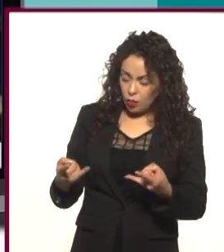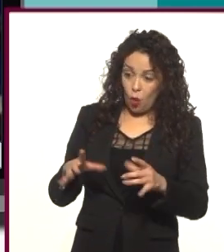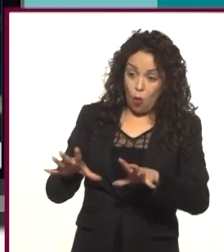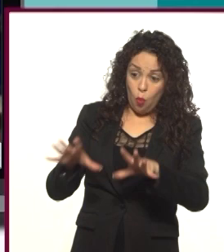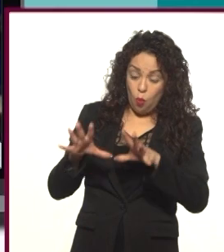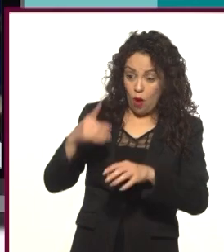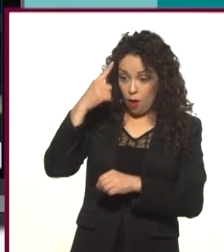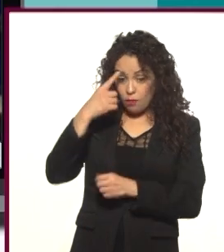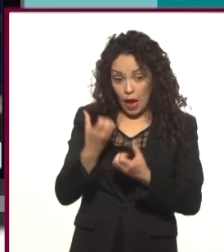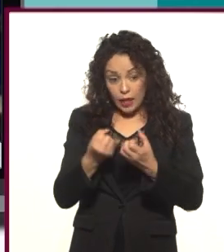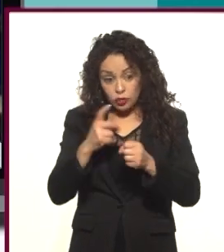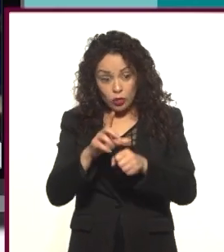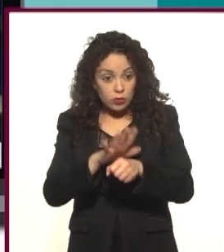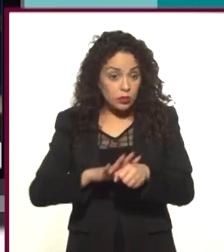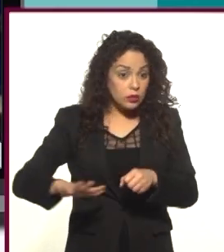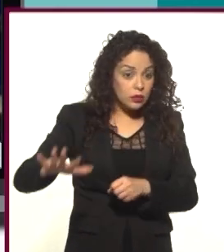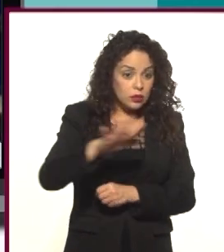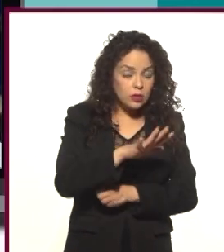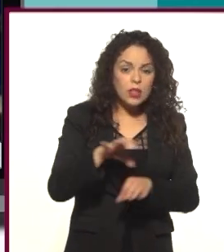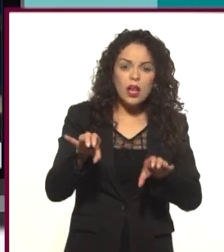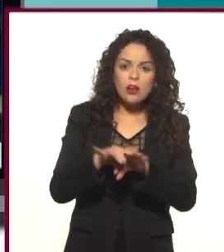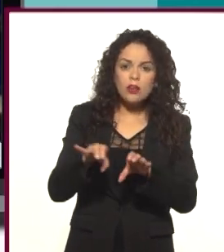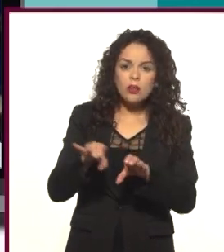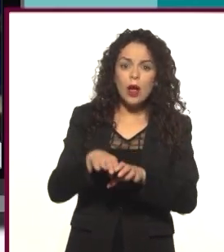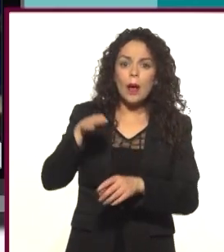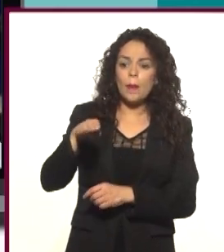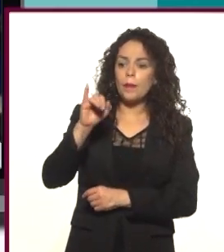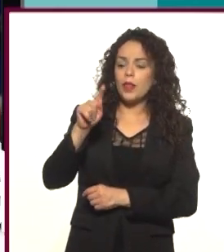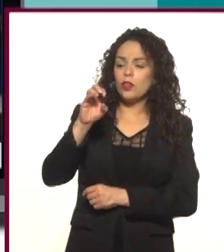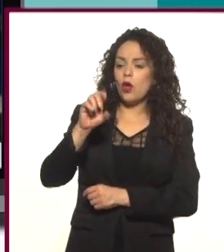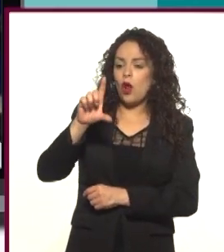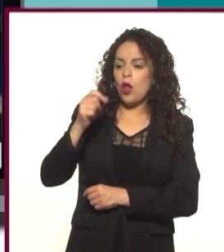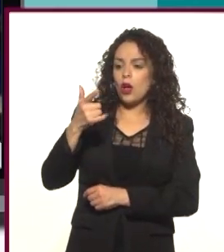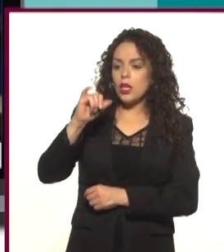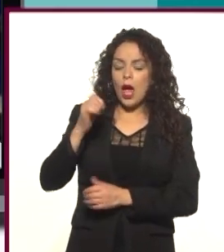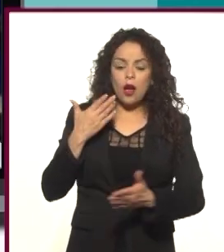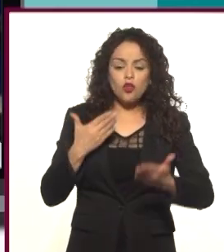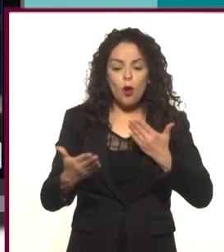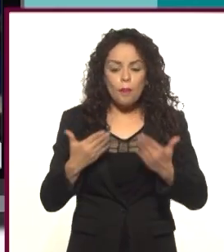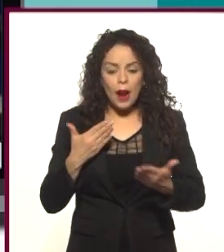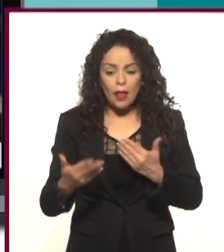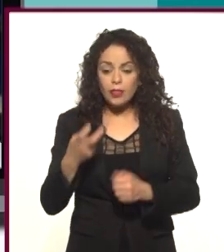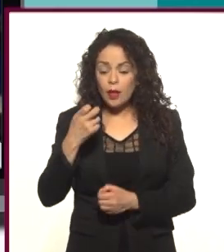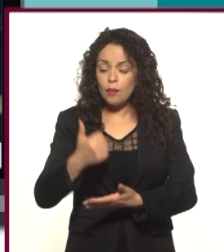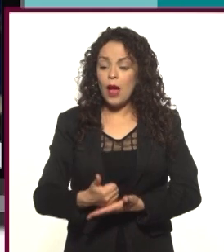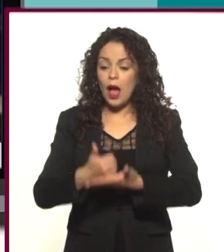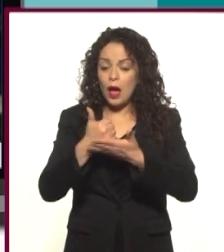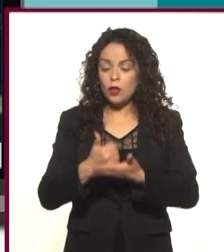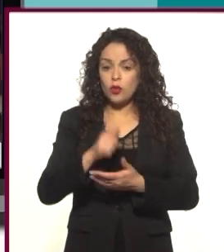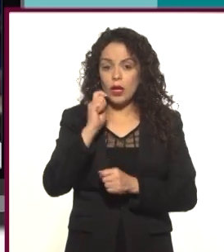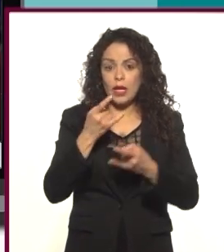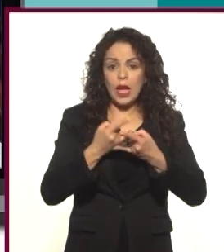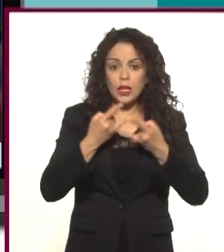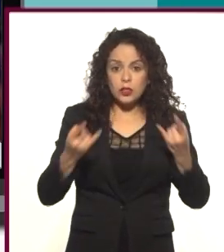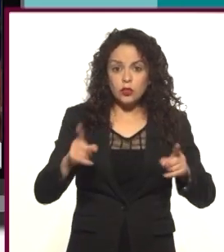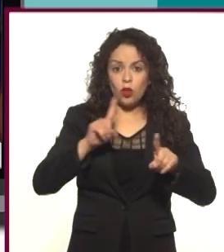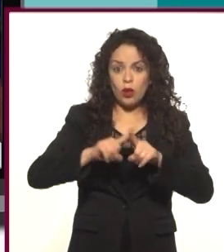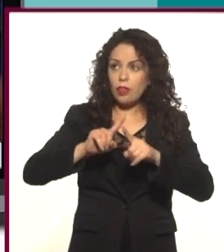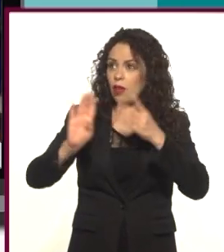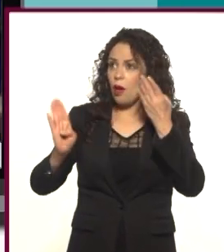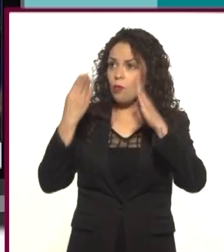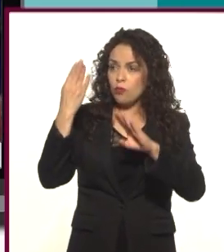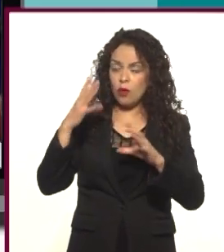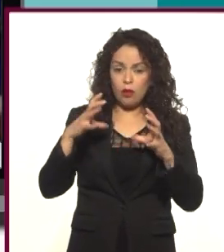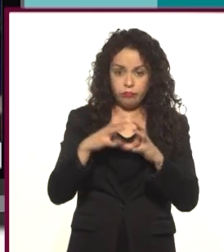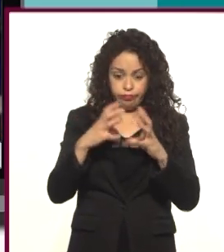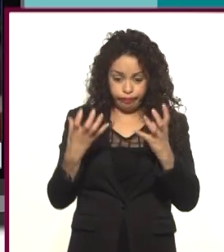son relevantes para una sociedad es a través de algo llamado mitología comparativa, que es la teoría que nos dice que historias de varias